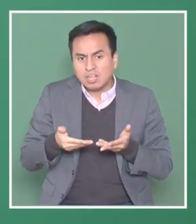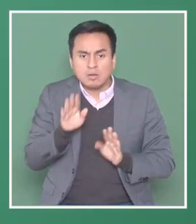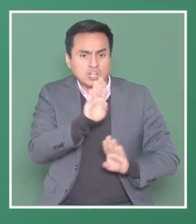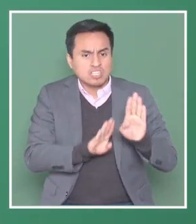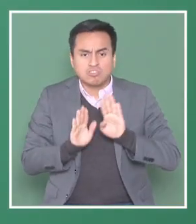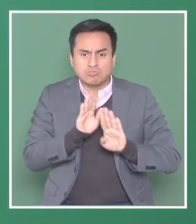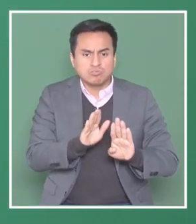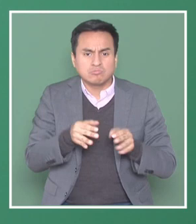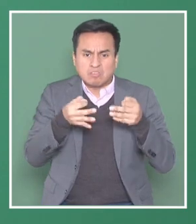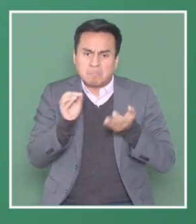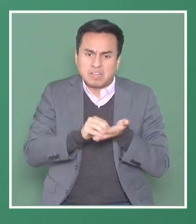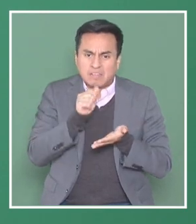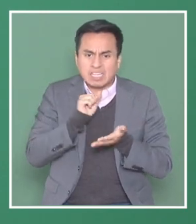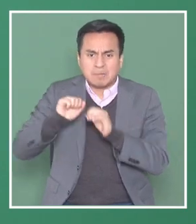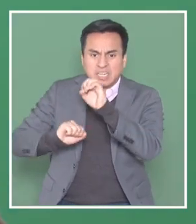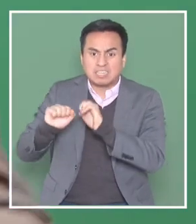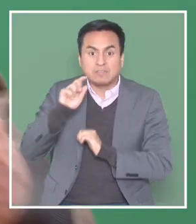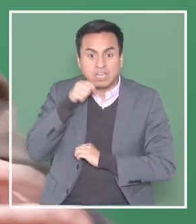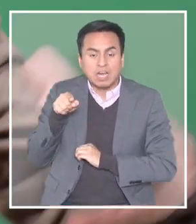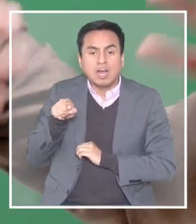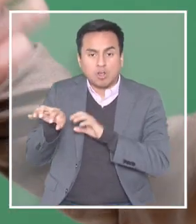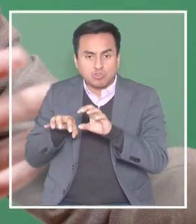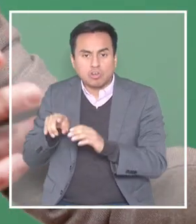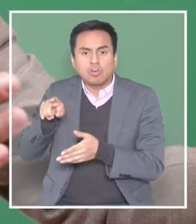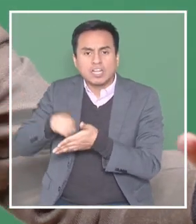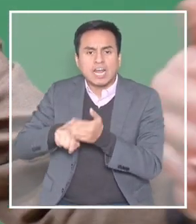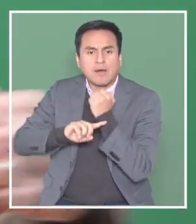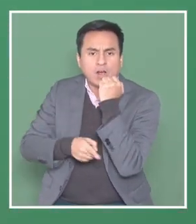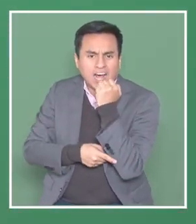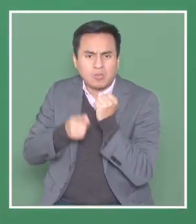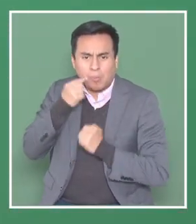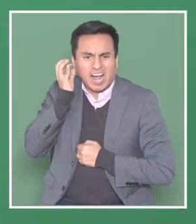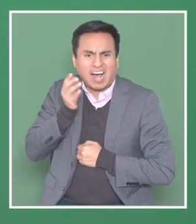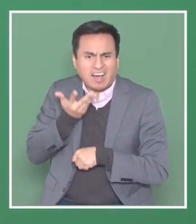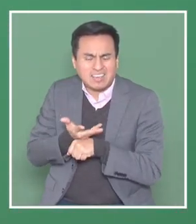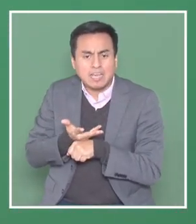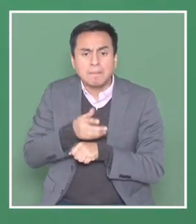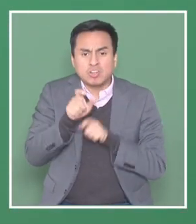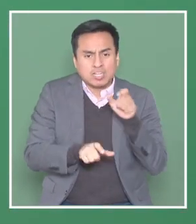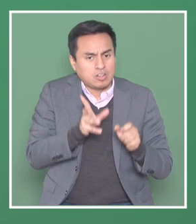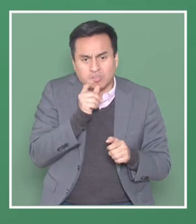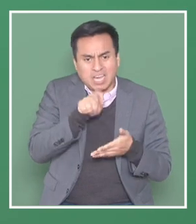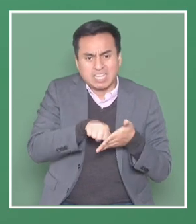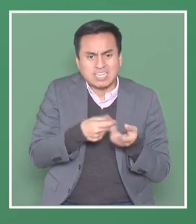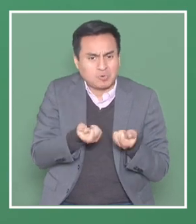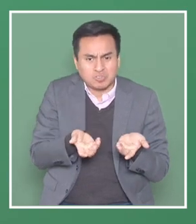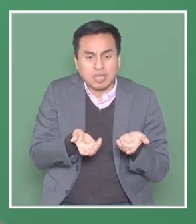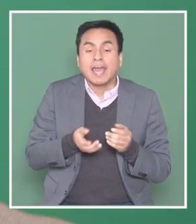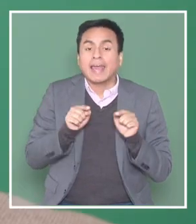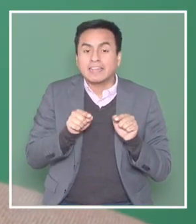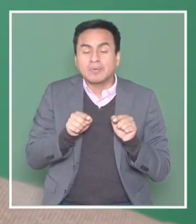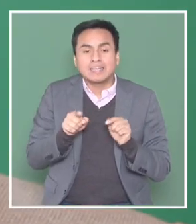no tienen la protección suficiente respecto a las empresas. Las empresas tienen recursos para contratar un abogado o una abogada, las personas no lo tienen. De esa